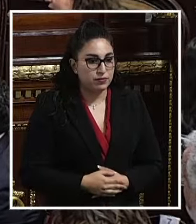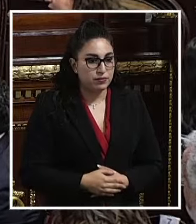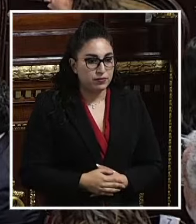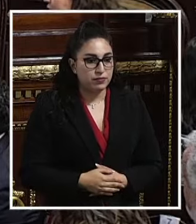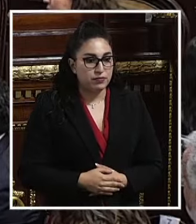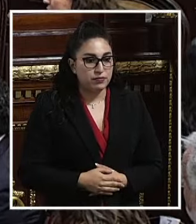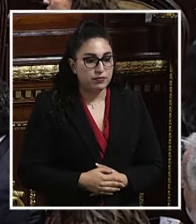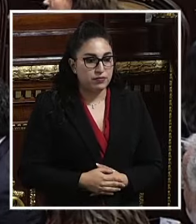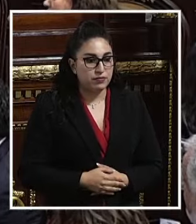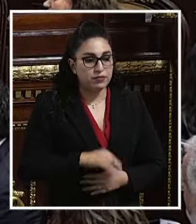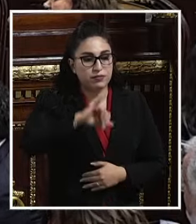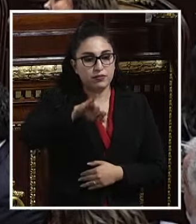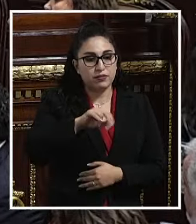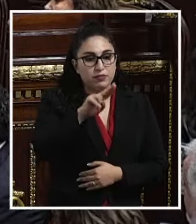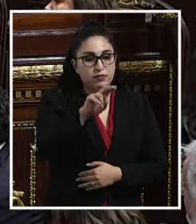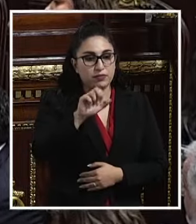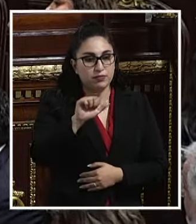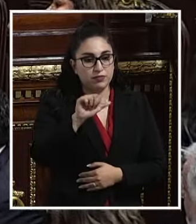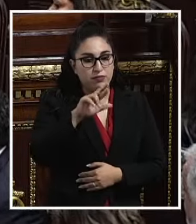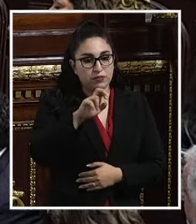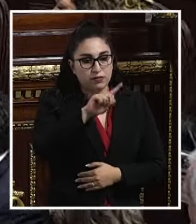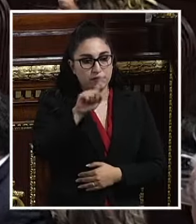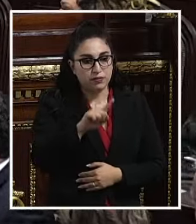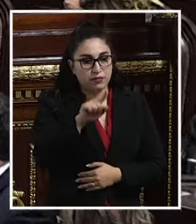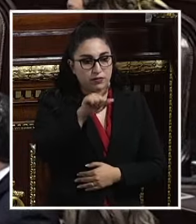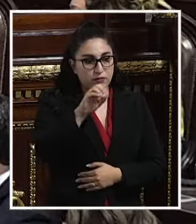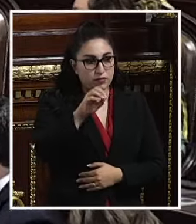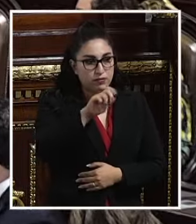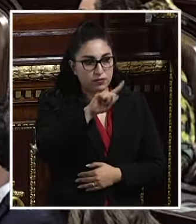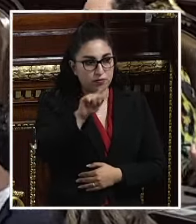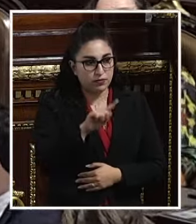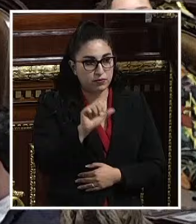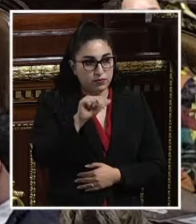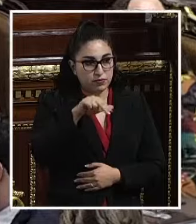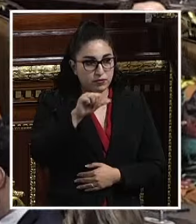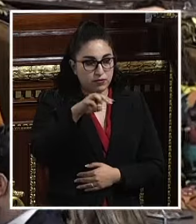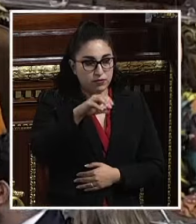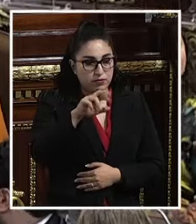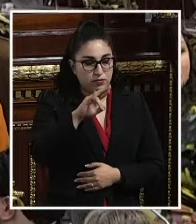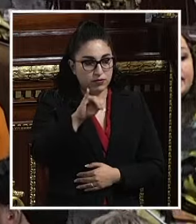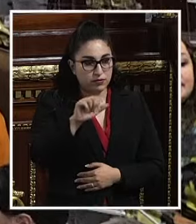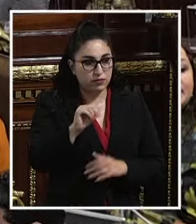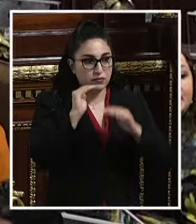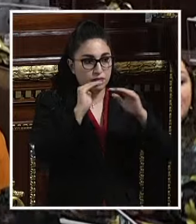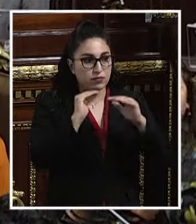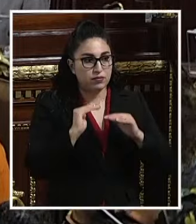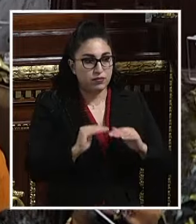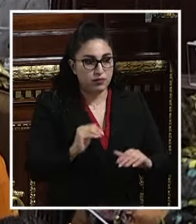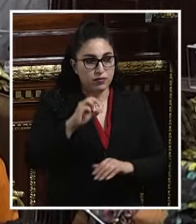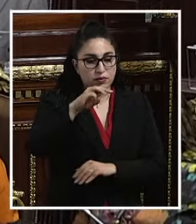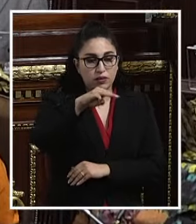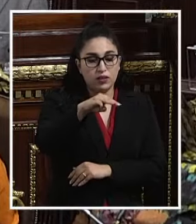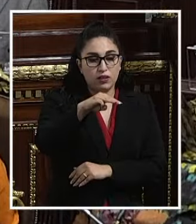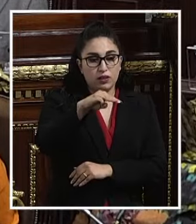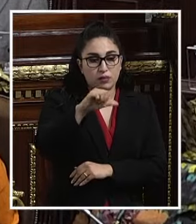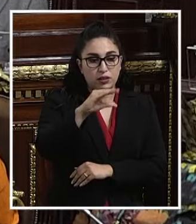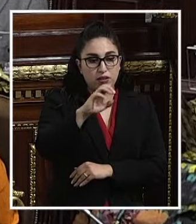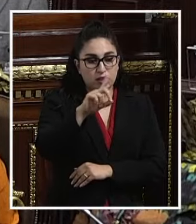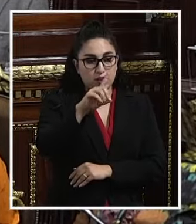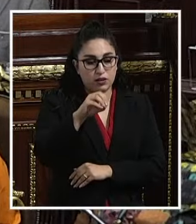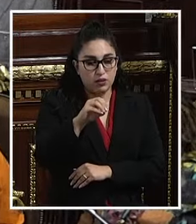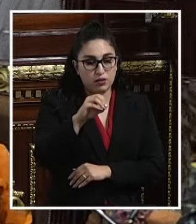Buenos días, Juárez López Juana María, presente. Buenos días, Marcelo Cartín Miguel Ángel, presente.